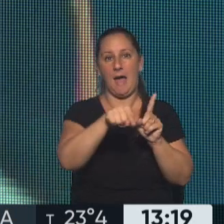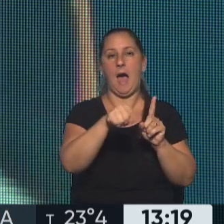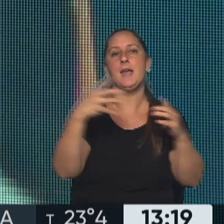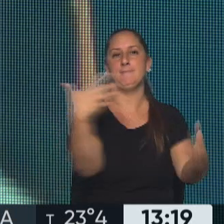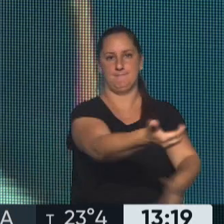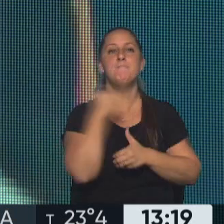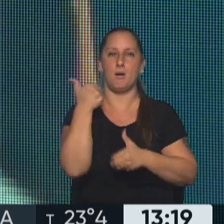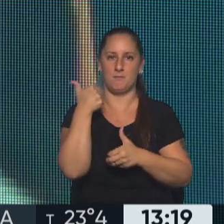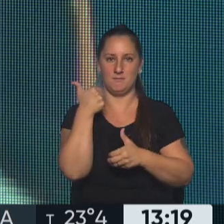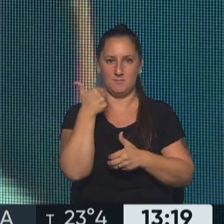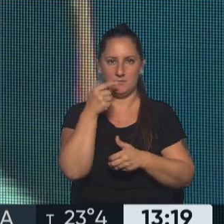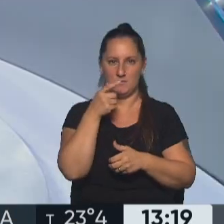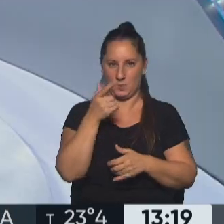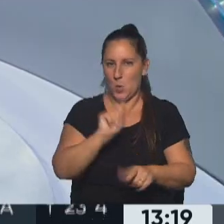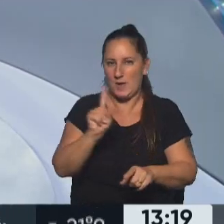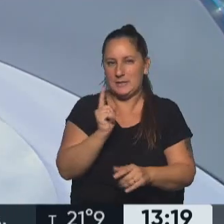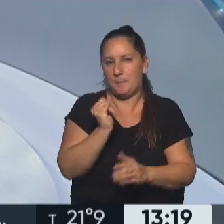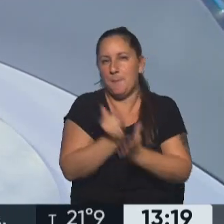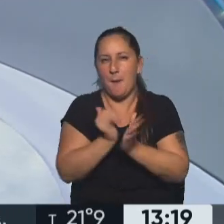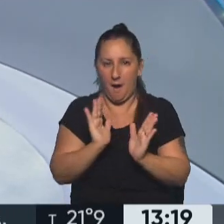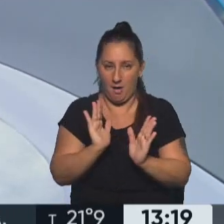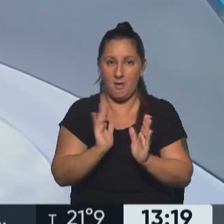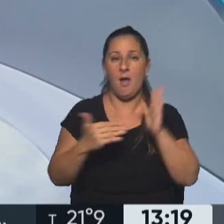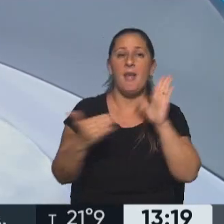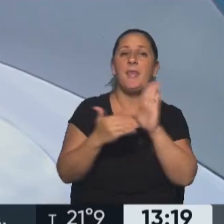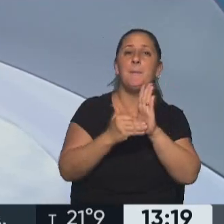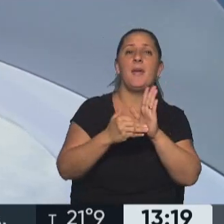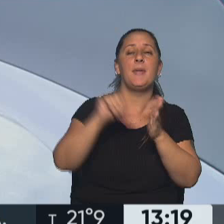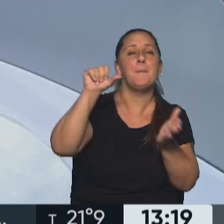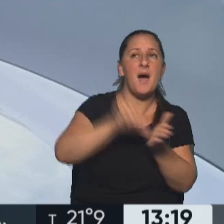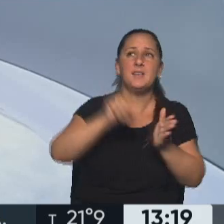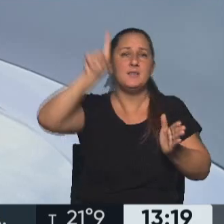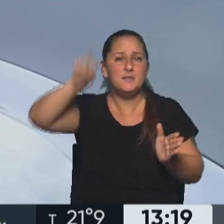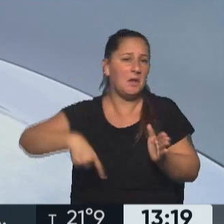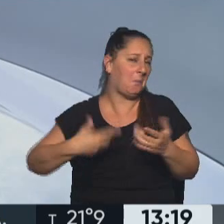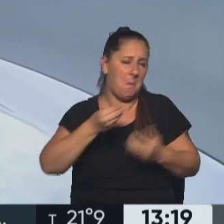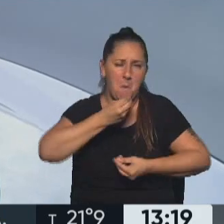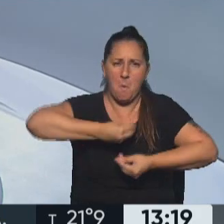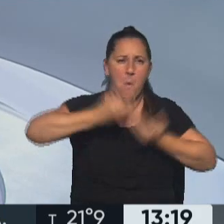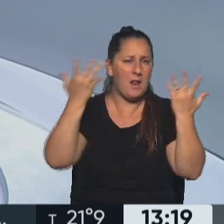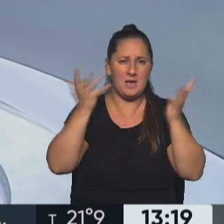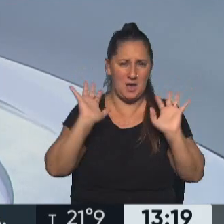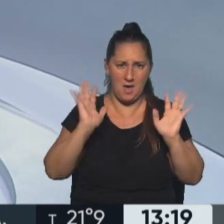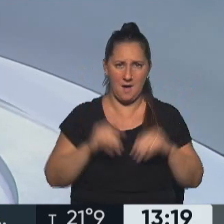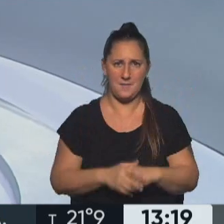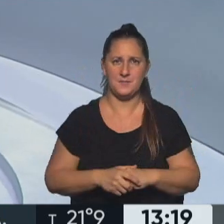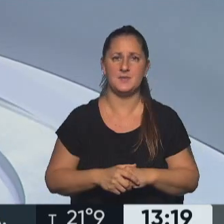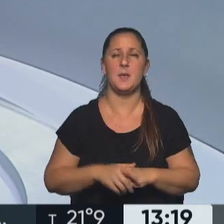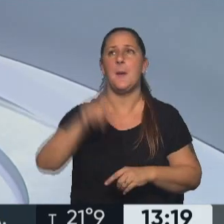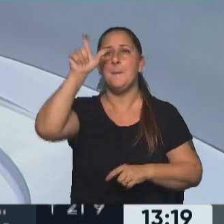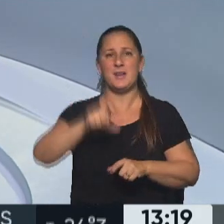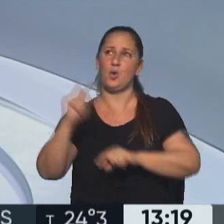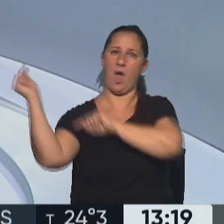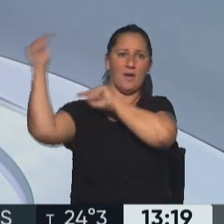captadas no es una cosa menor y la nacionalidad origen de la víctima es en distinto a veces creemos que le cae a las personas migrantes